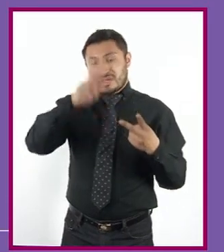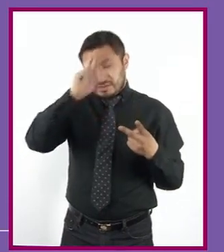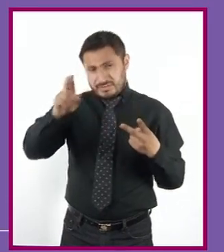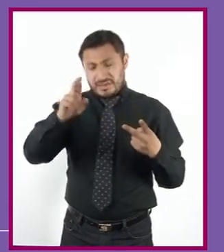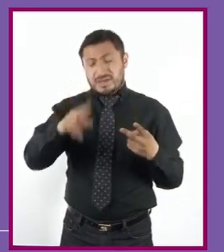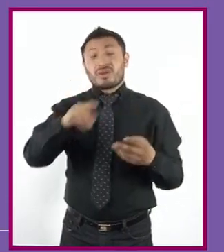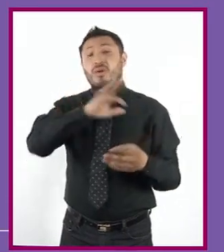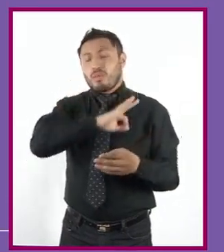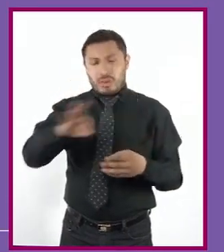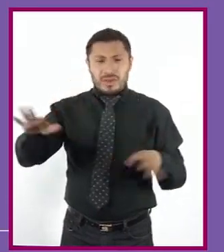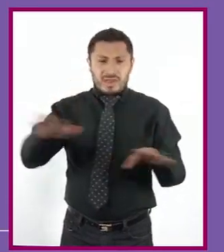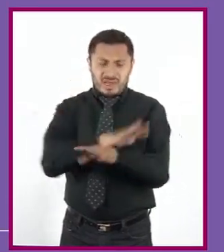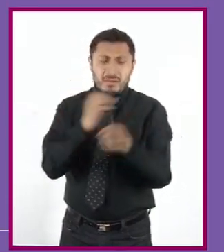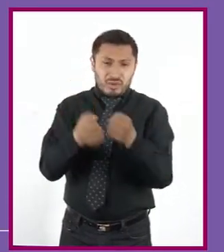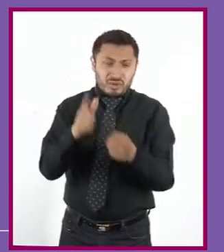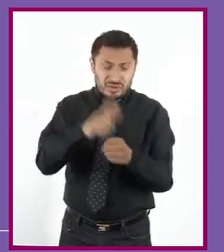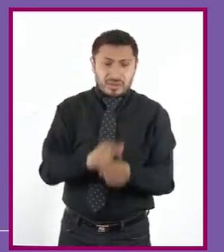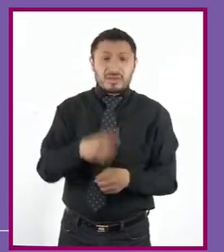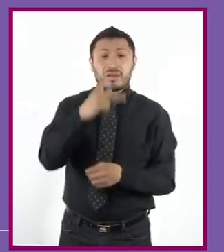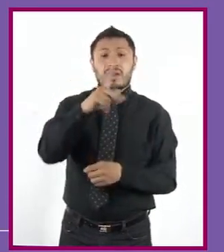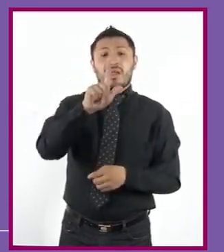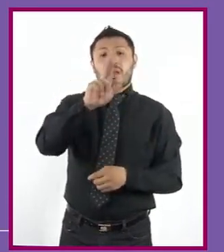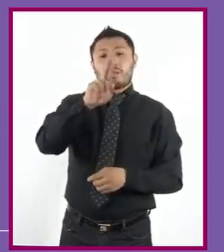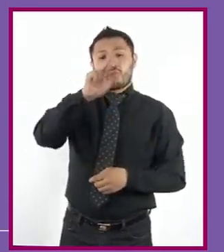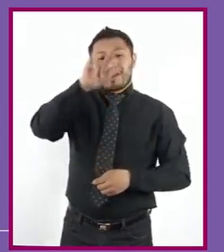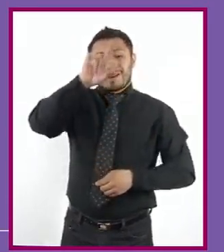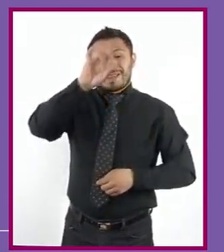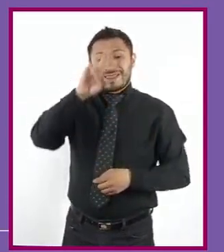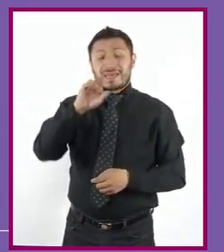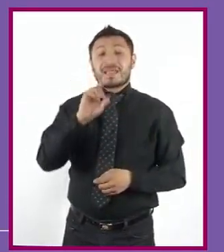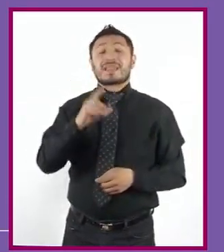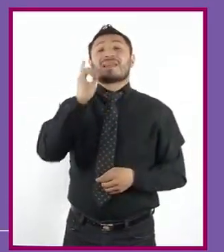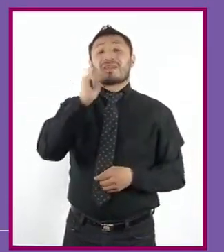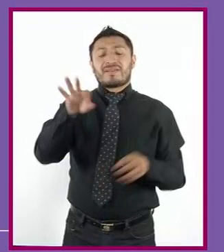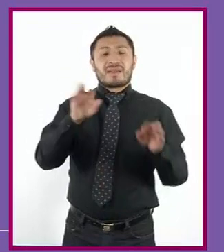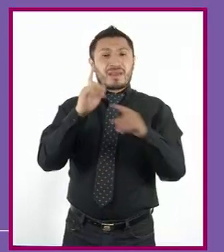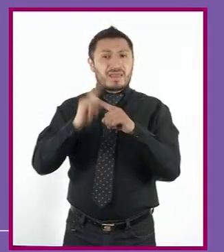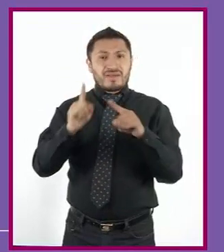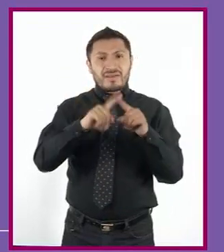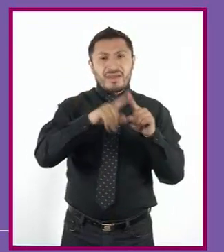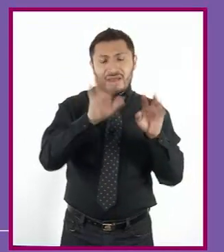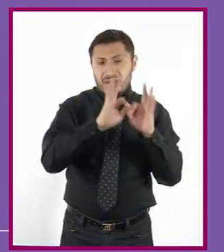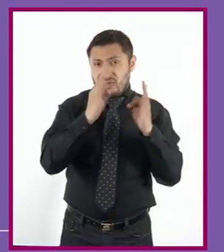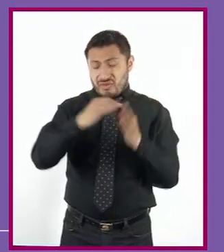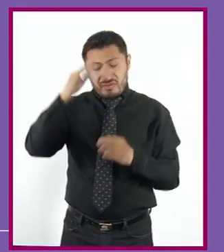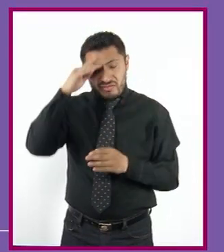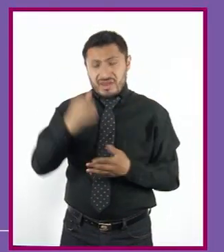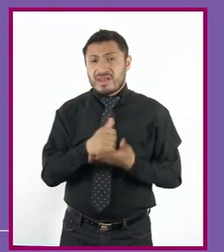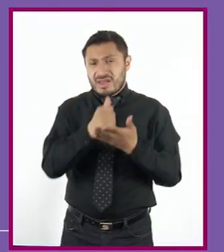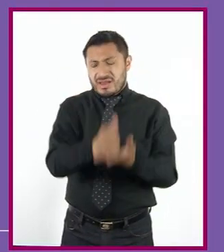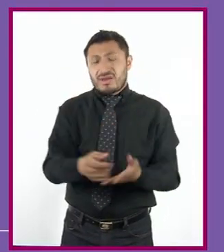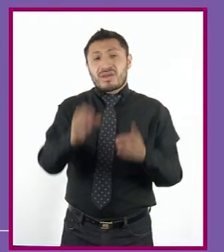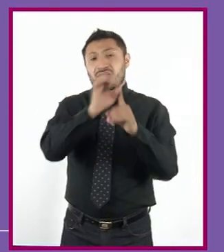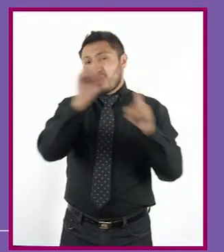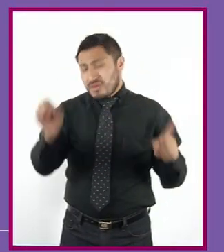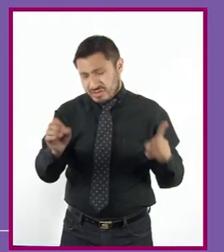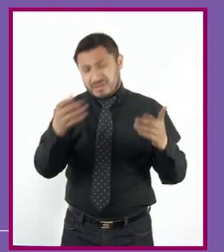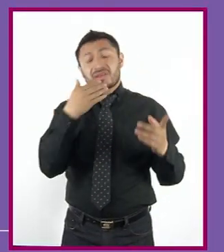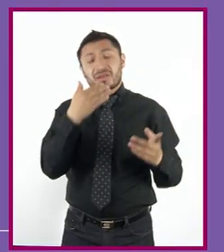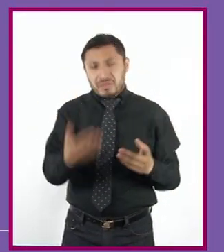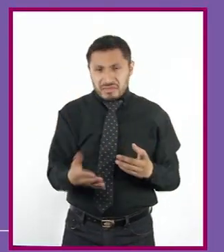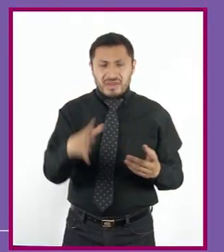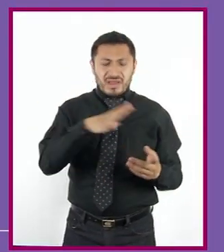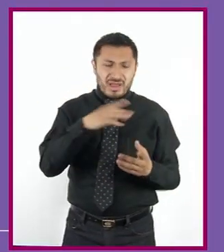social. La pluralidad, es decir, la diversidad de formas de pensar, permite que, de manera organizada, se